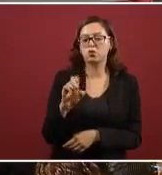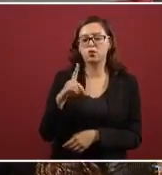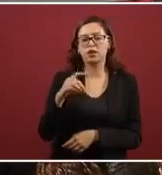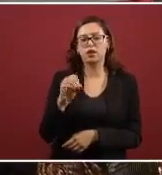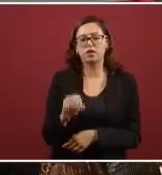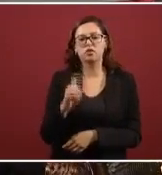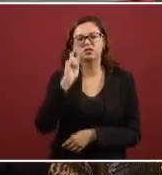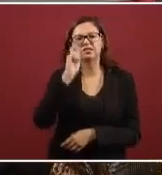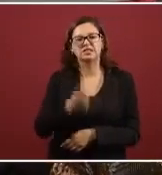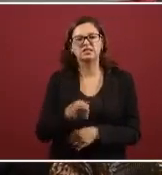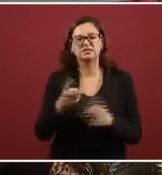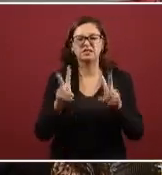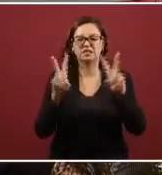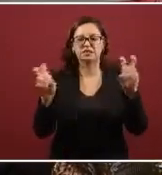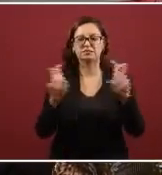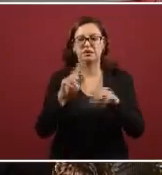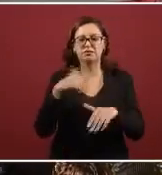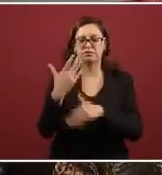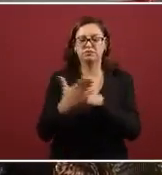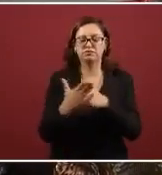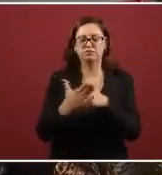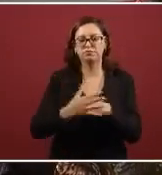es el programa.